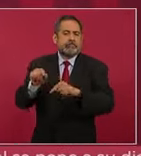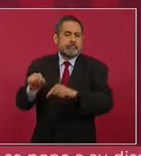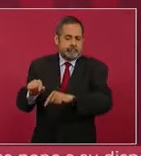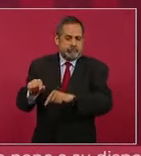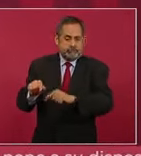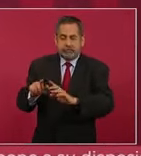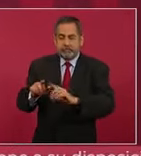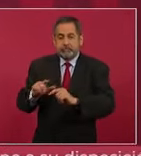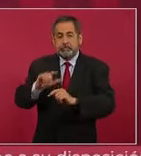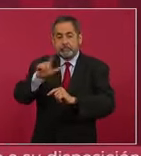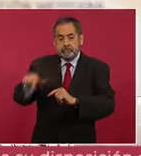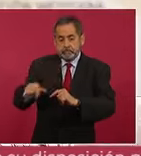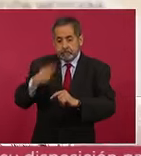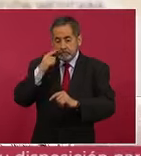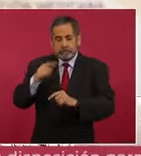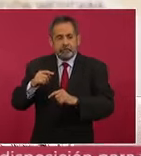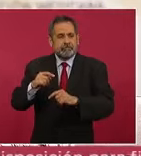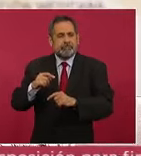Luego siembra el haba,